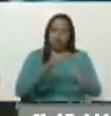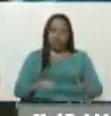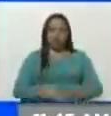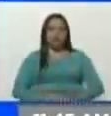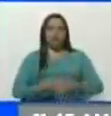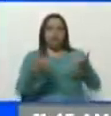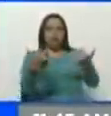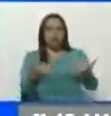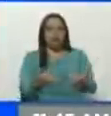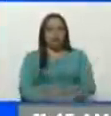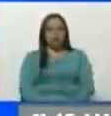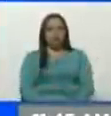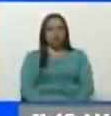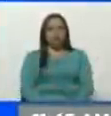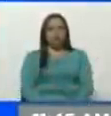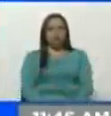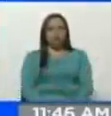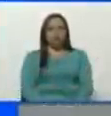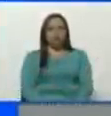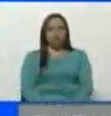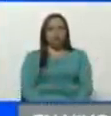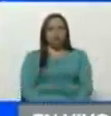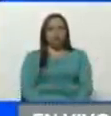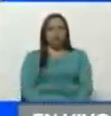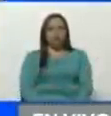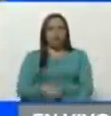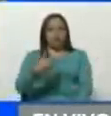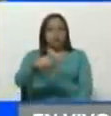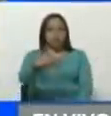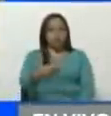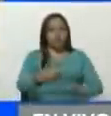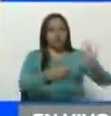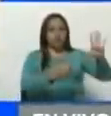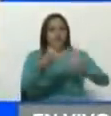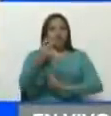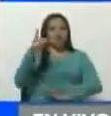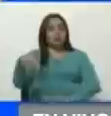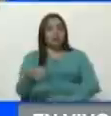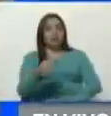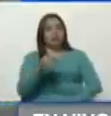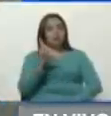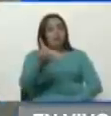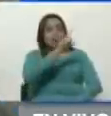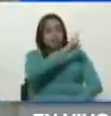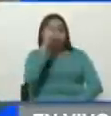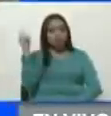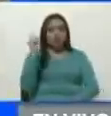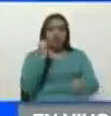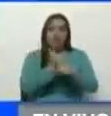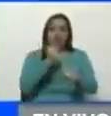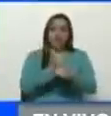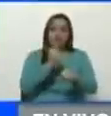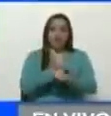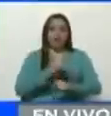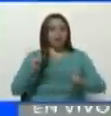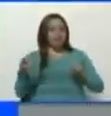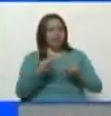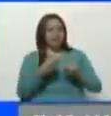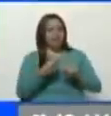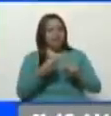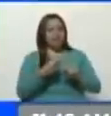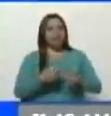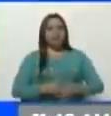ahora, en ese sentido, también el PSUV ha trabajado. Fíjense, en primer lugar, el